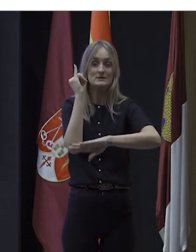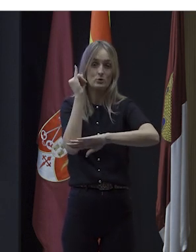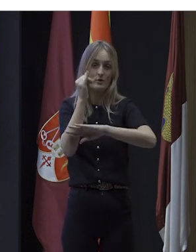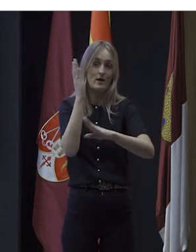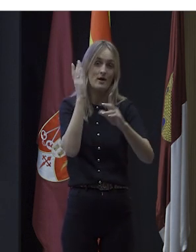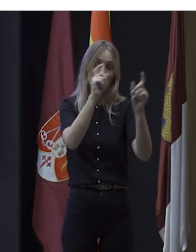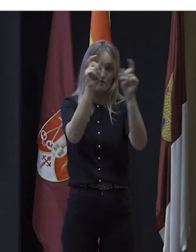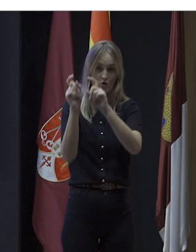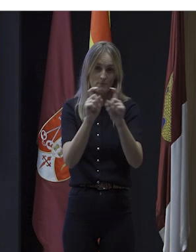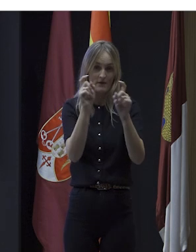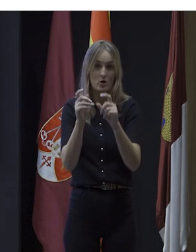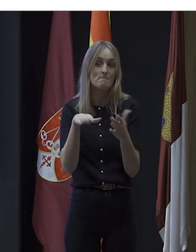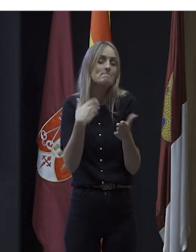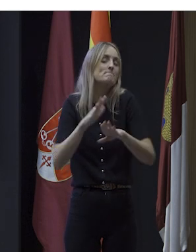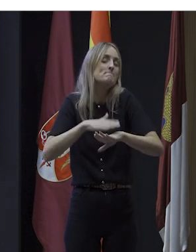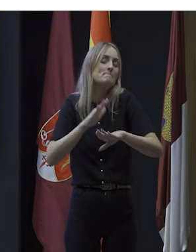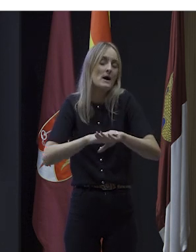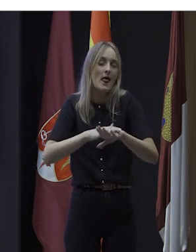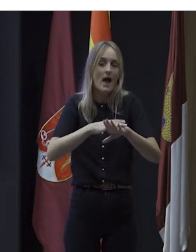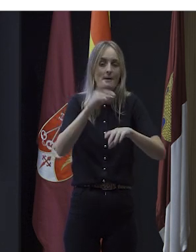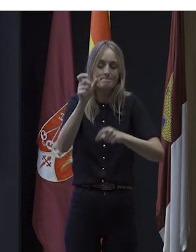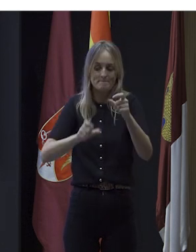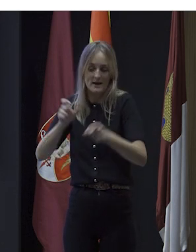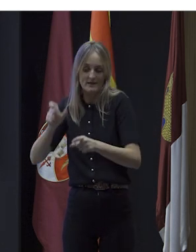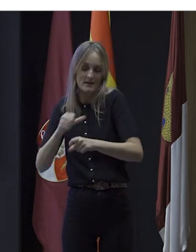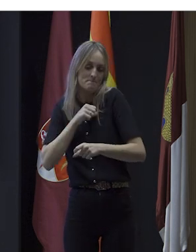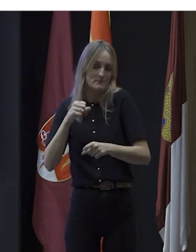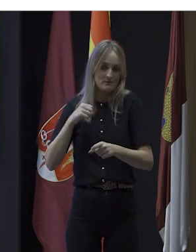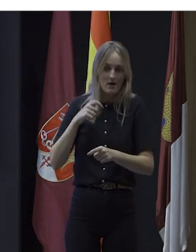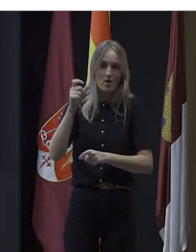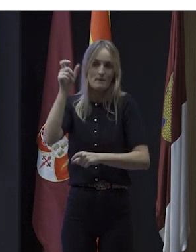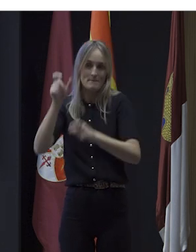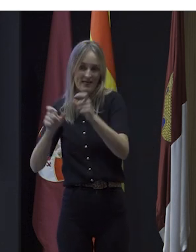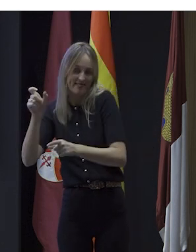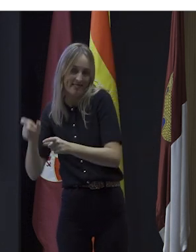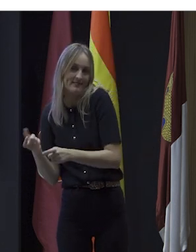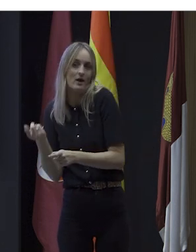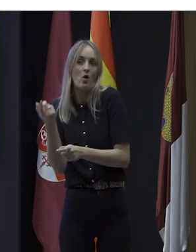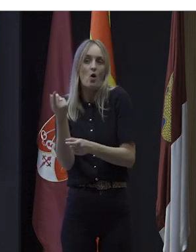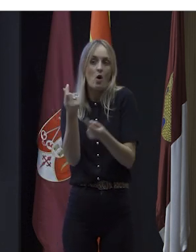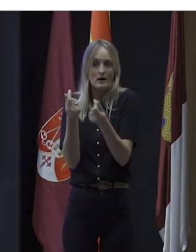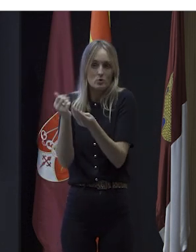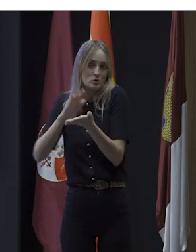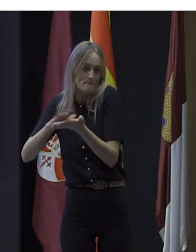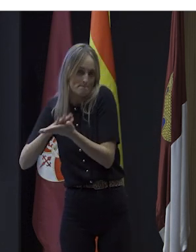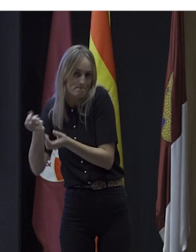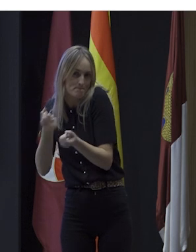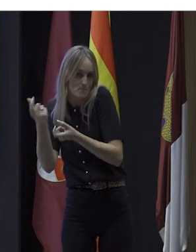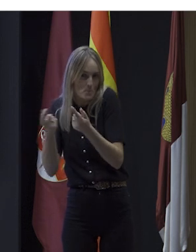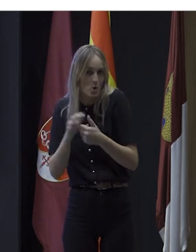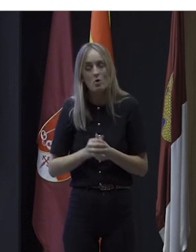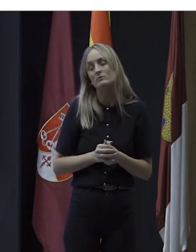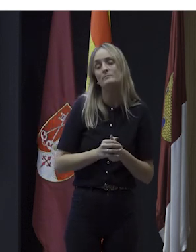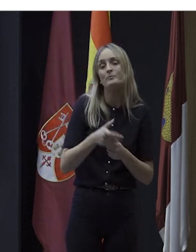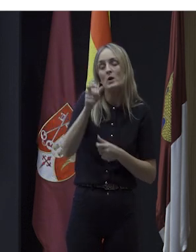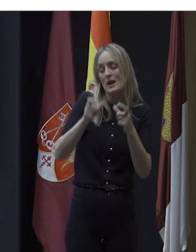médicos, para seguir atendiendo pacientes privados, pacientes con buenos recursos. O sea que realmente era una persona que iba mucho más allá de